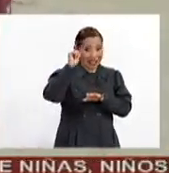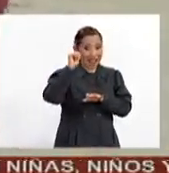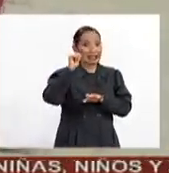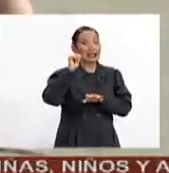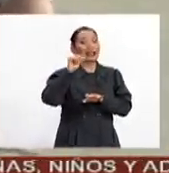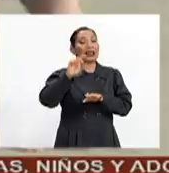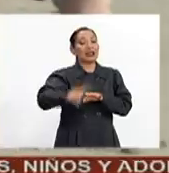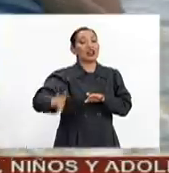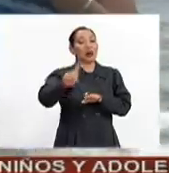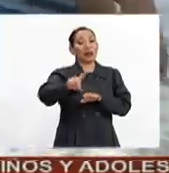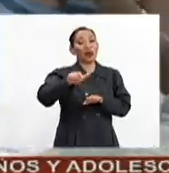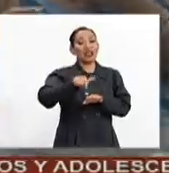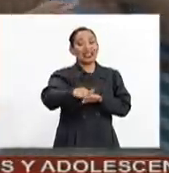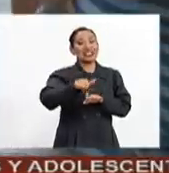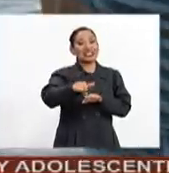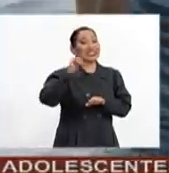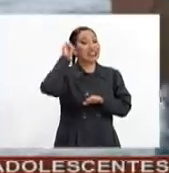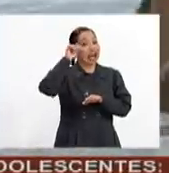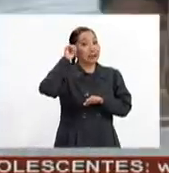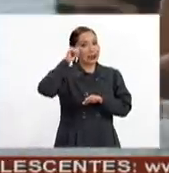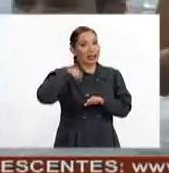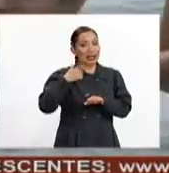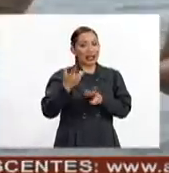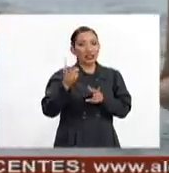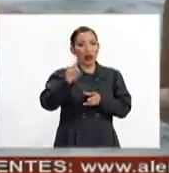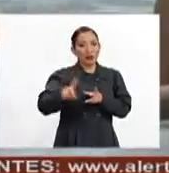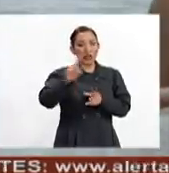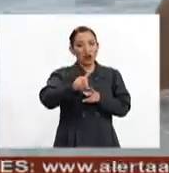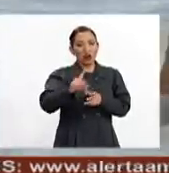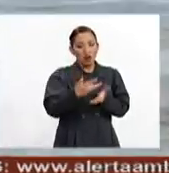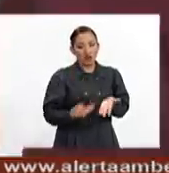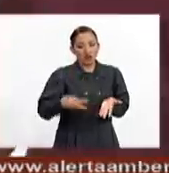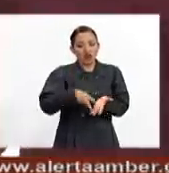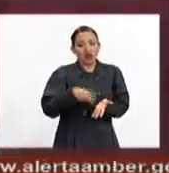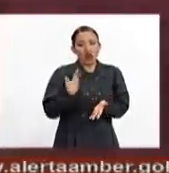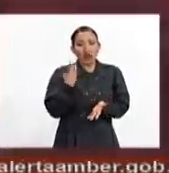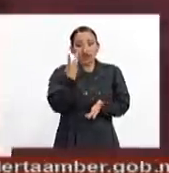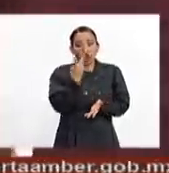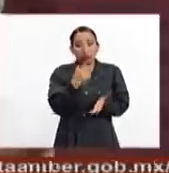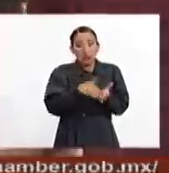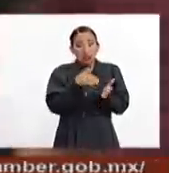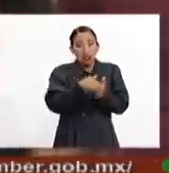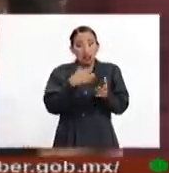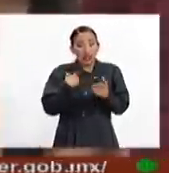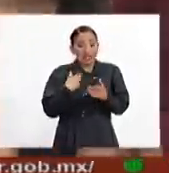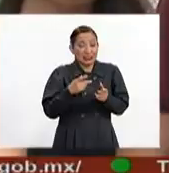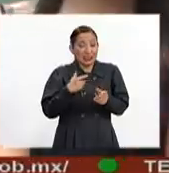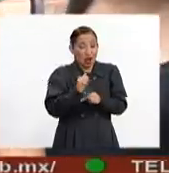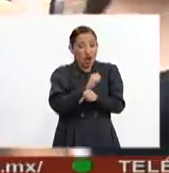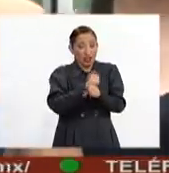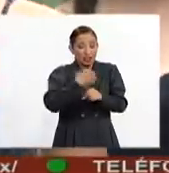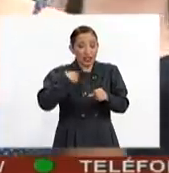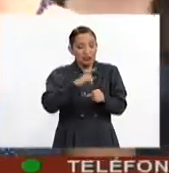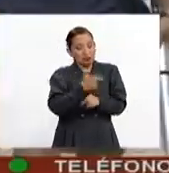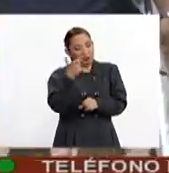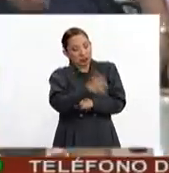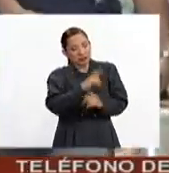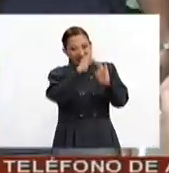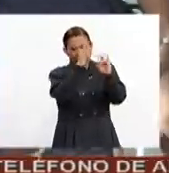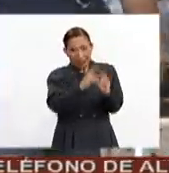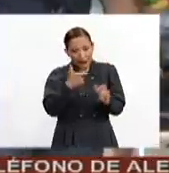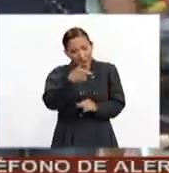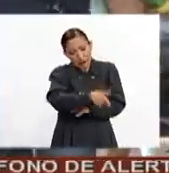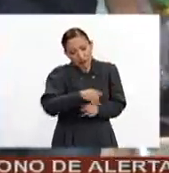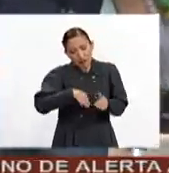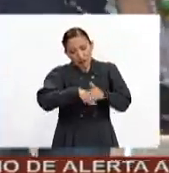santo, y el domingo 16 de abril, domingo de resurrección, con 2 millones de cruces vehiculares en cada uno de estos días. En